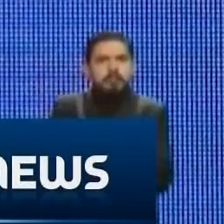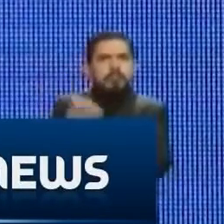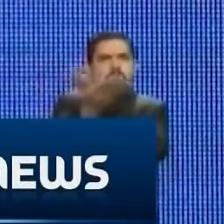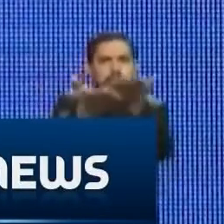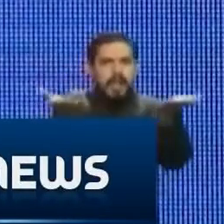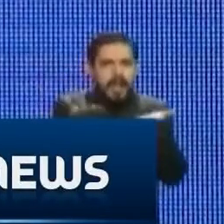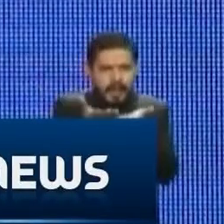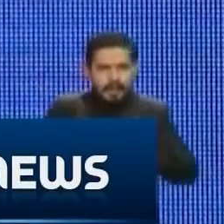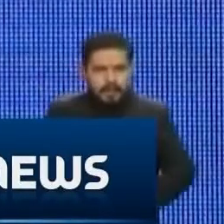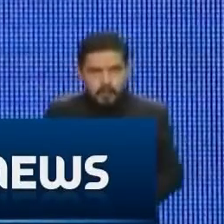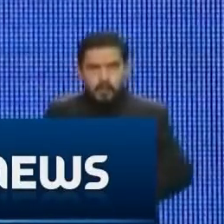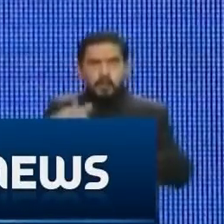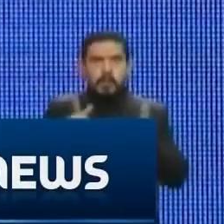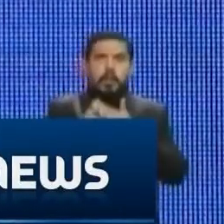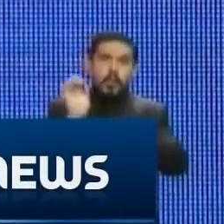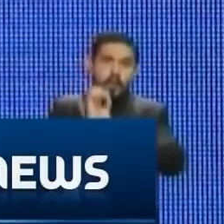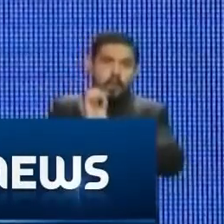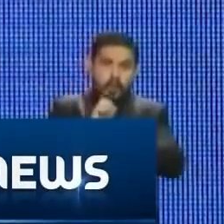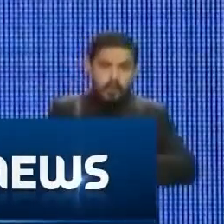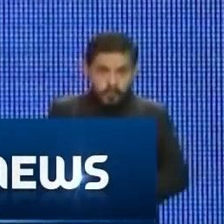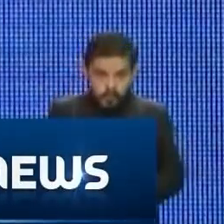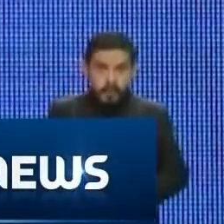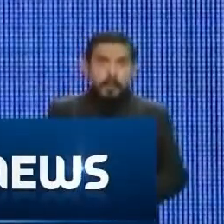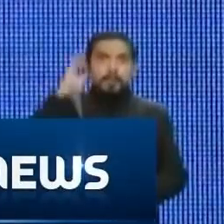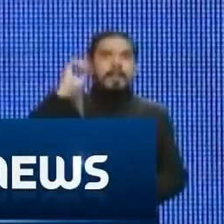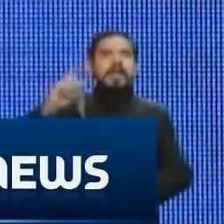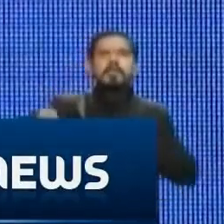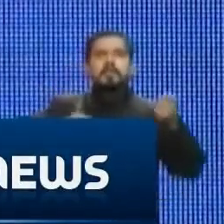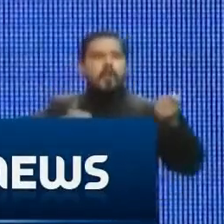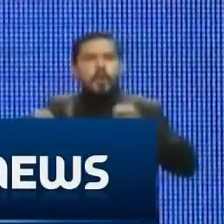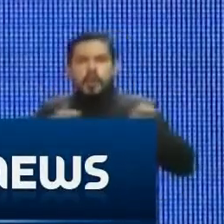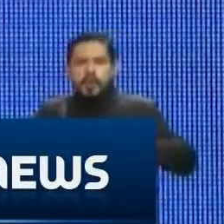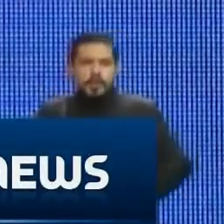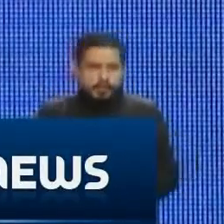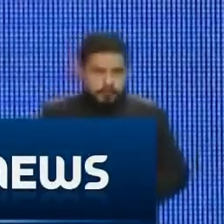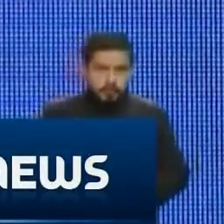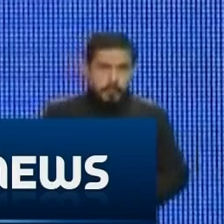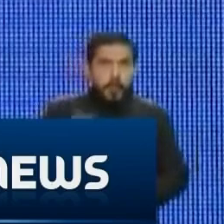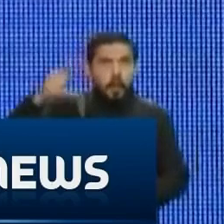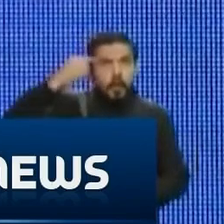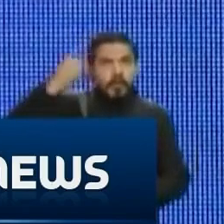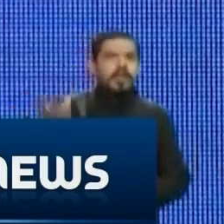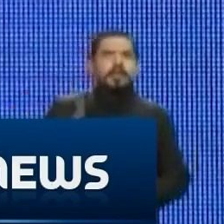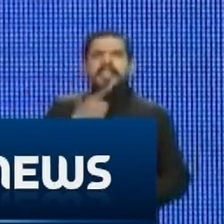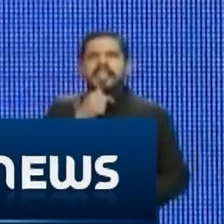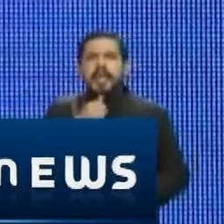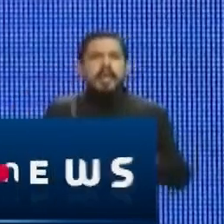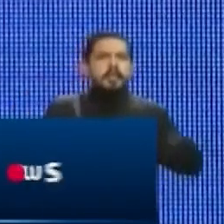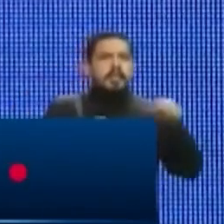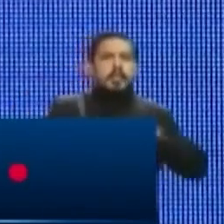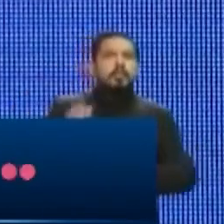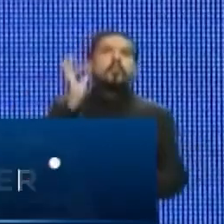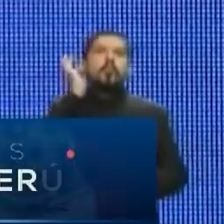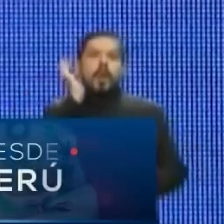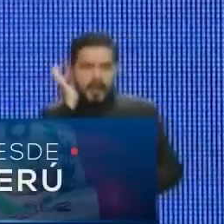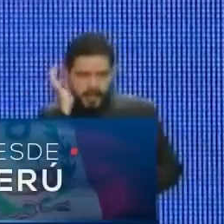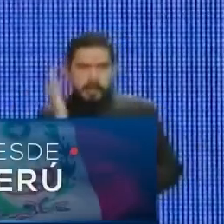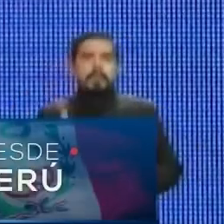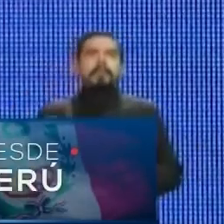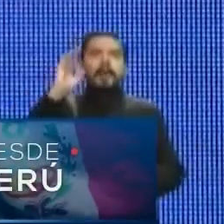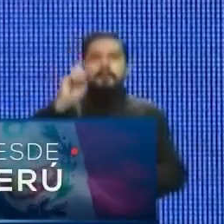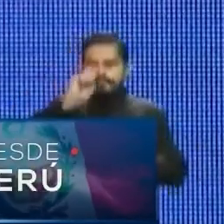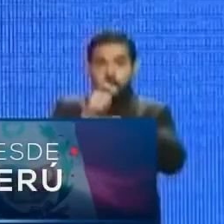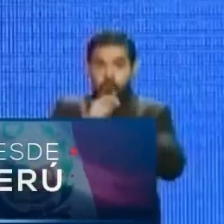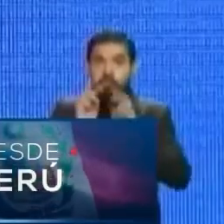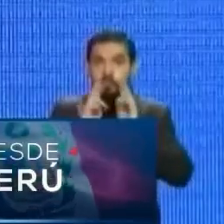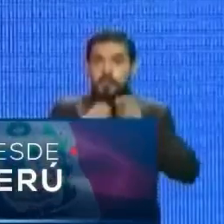largo y ancho del país. Las mejores gobernantes en el mundo, las mejores que administran la economía, son las mujeres, y nuestro homenaje a